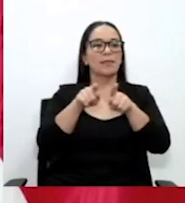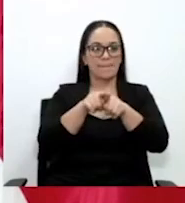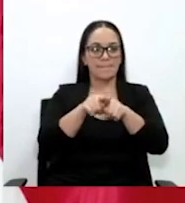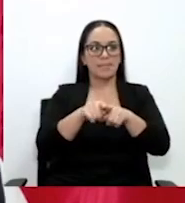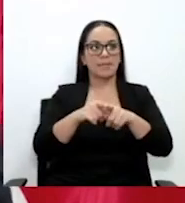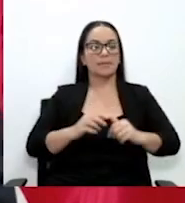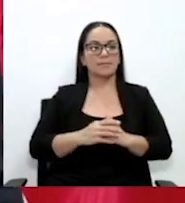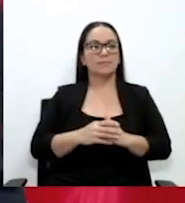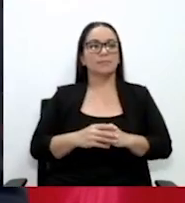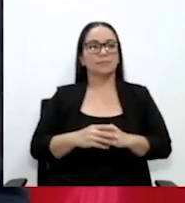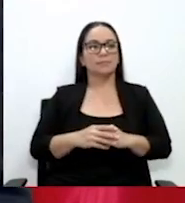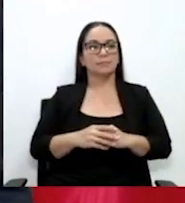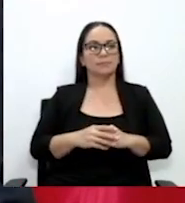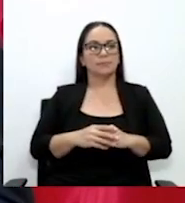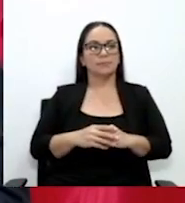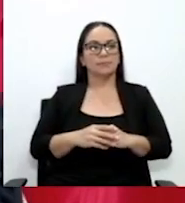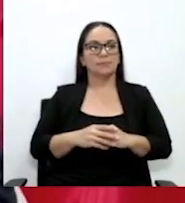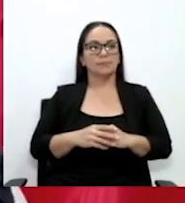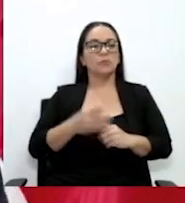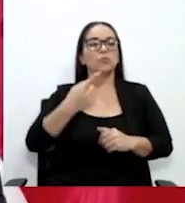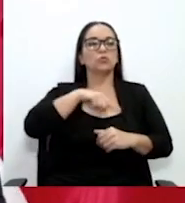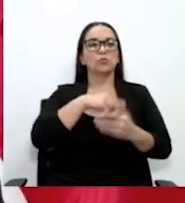y queremos trabajar con ella.